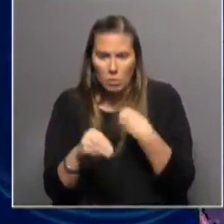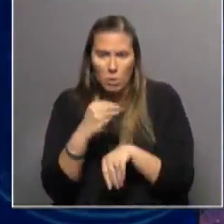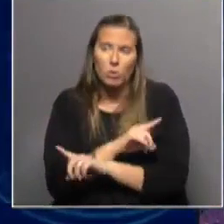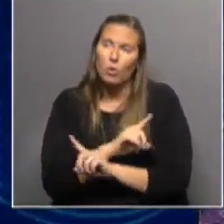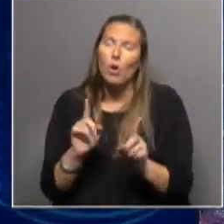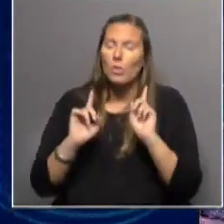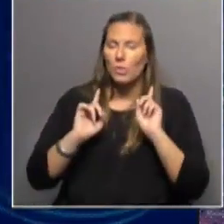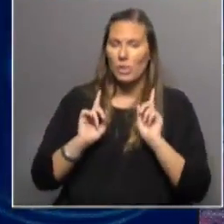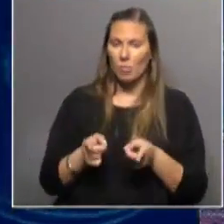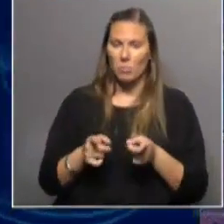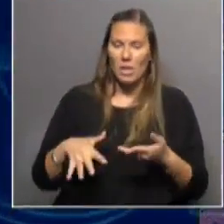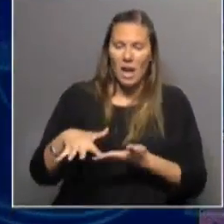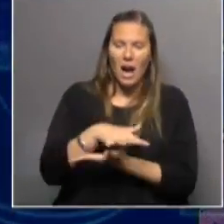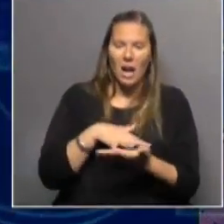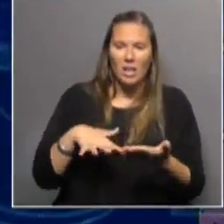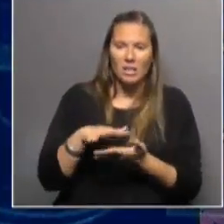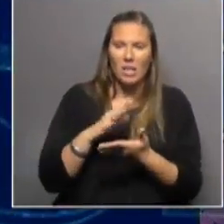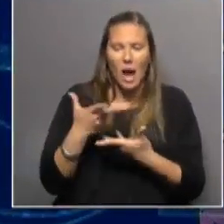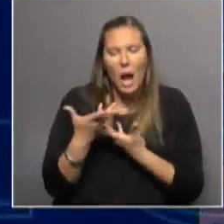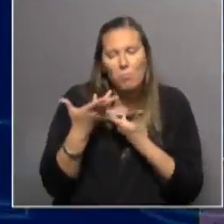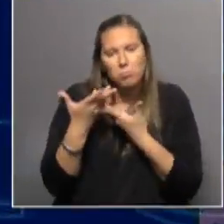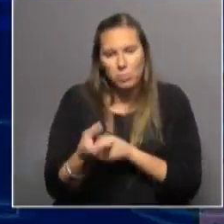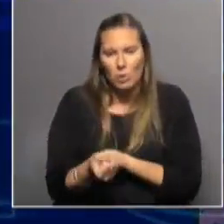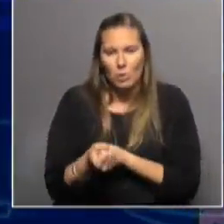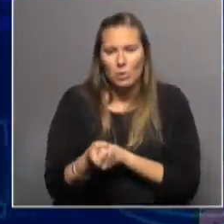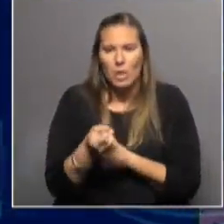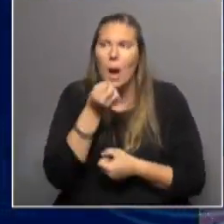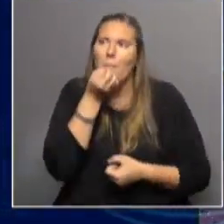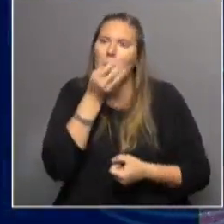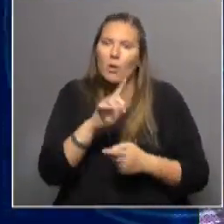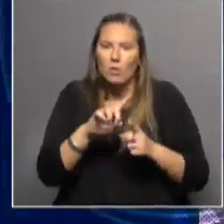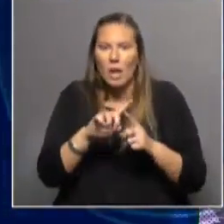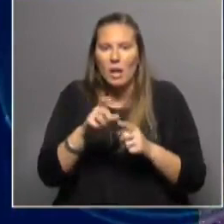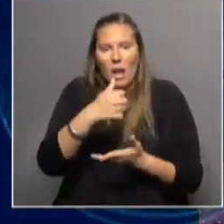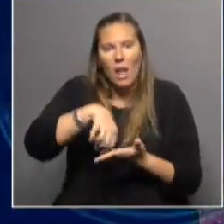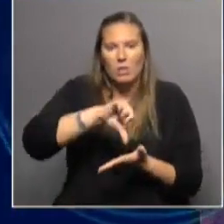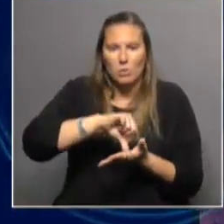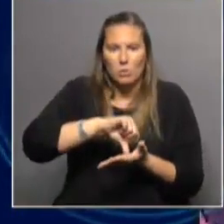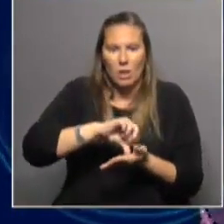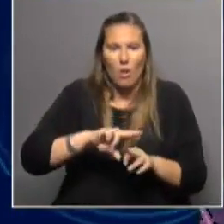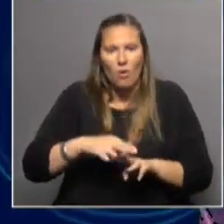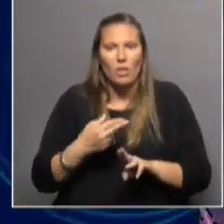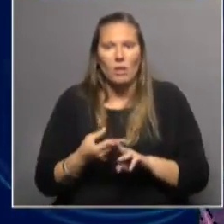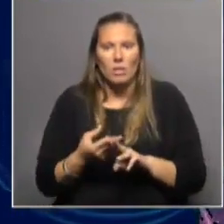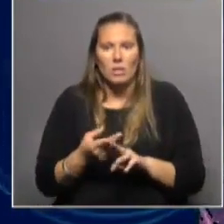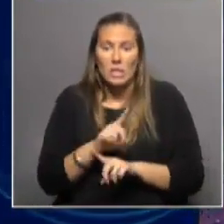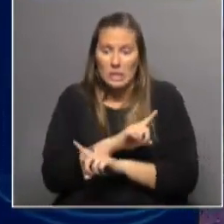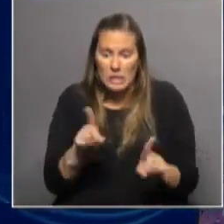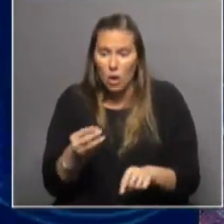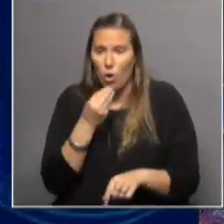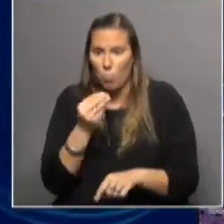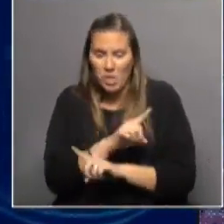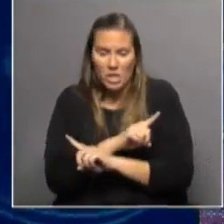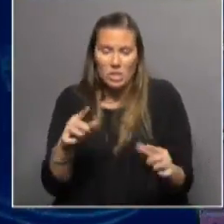también el área rural contribuye a la resiliencia de la ciudad sin comida sin